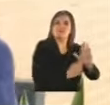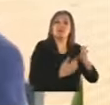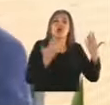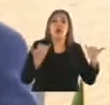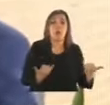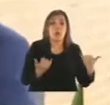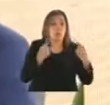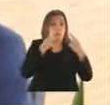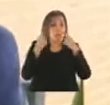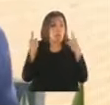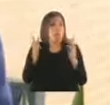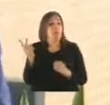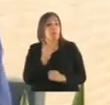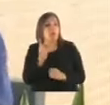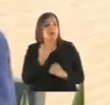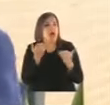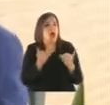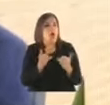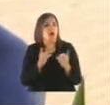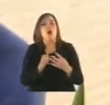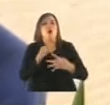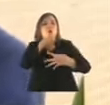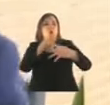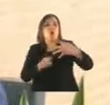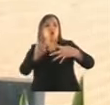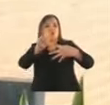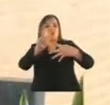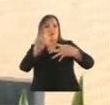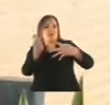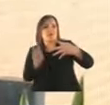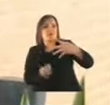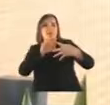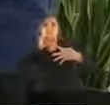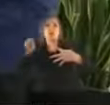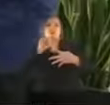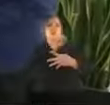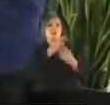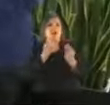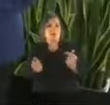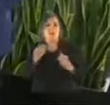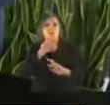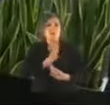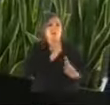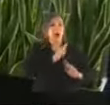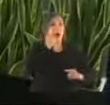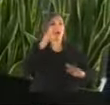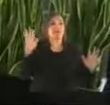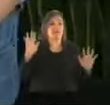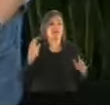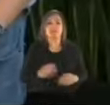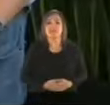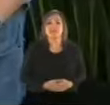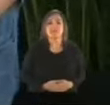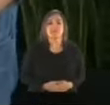una dinámica muy cortica, que son 4 temas importantes que están aquí. A ver, ¿cómo funciona